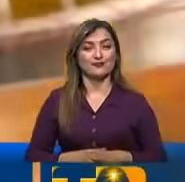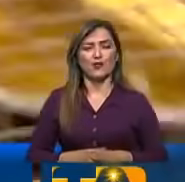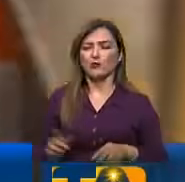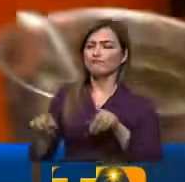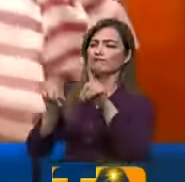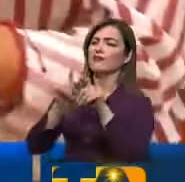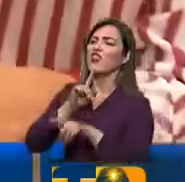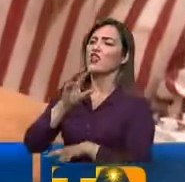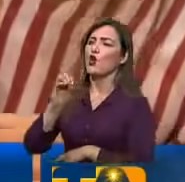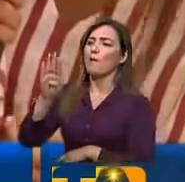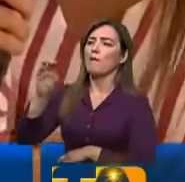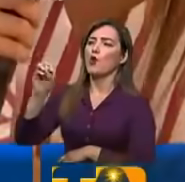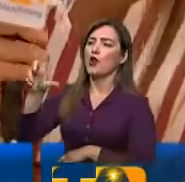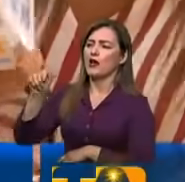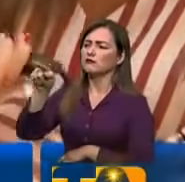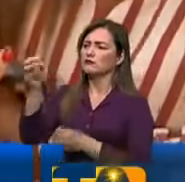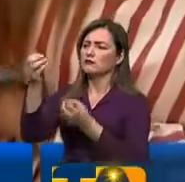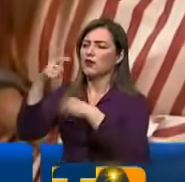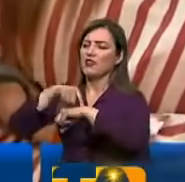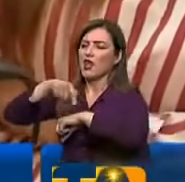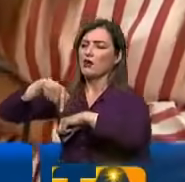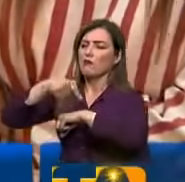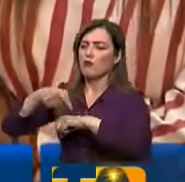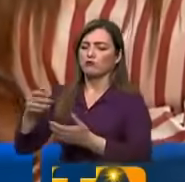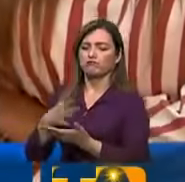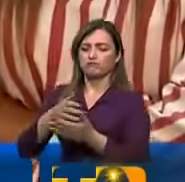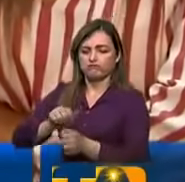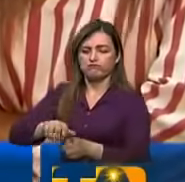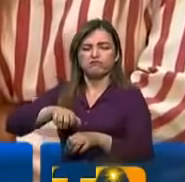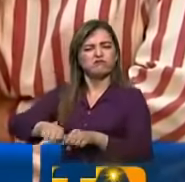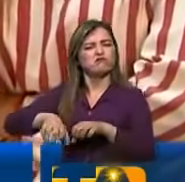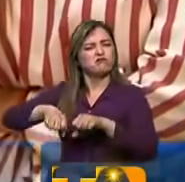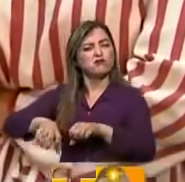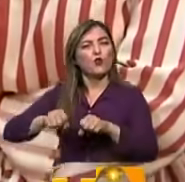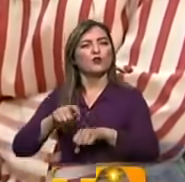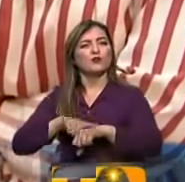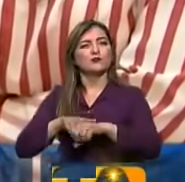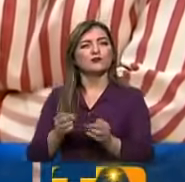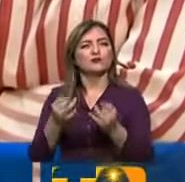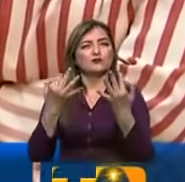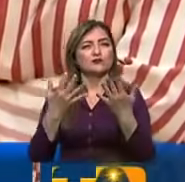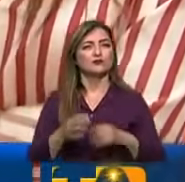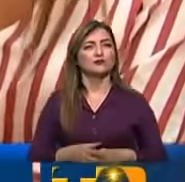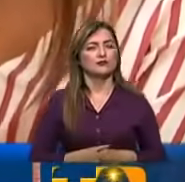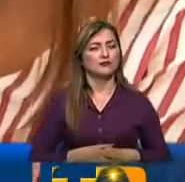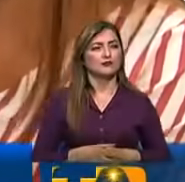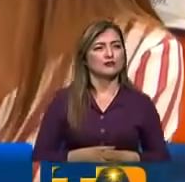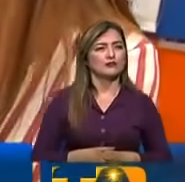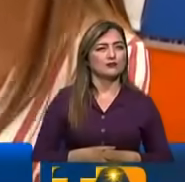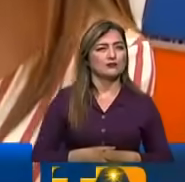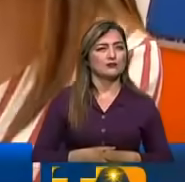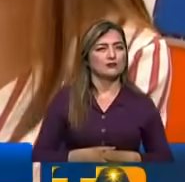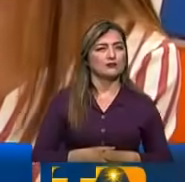cuénteme, ¿cuánto usted se demora en preparar el pristiño? Bueno, yo en la elaboración de la masa, para